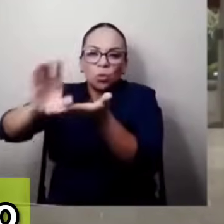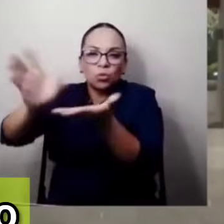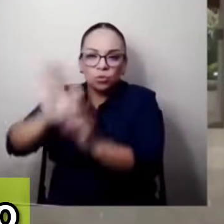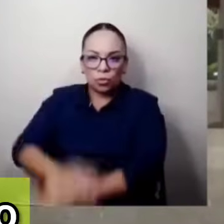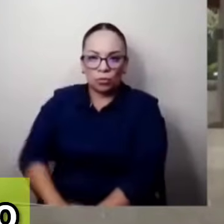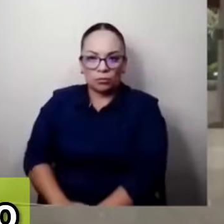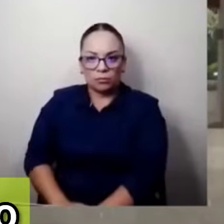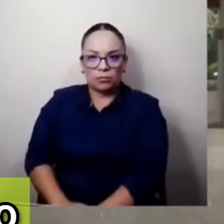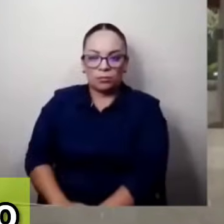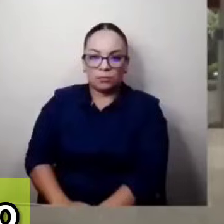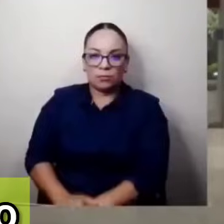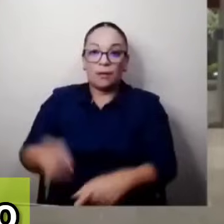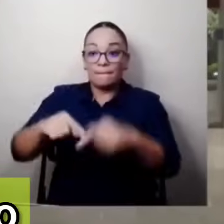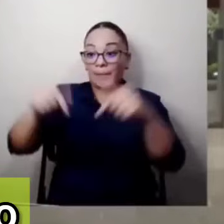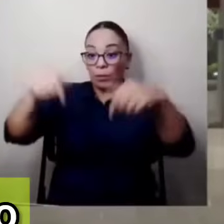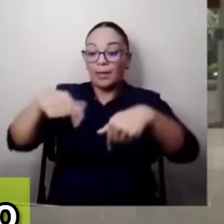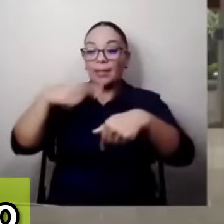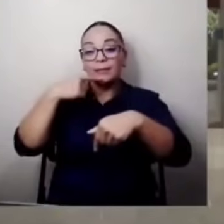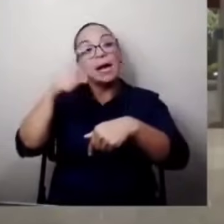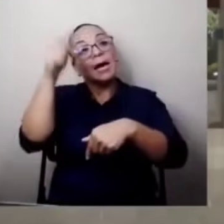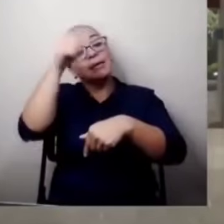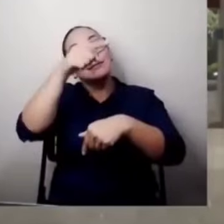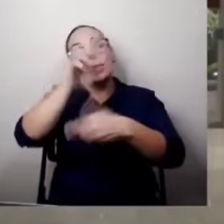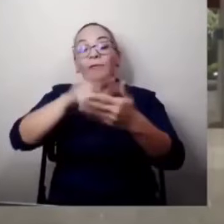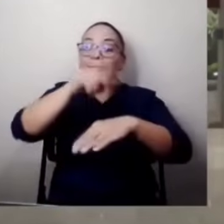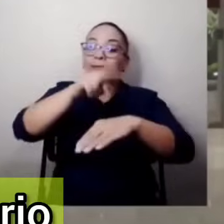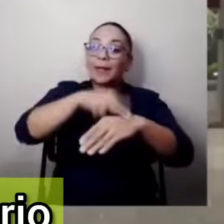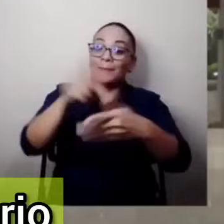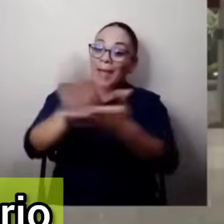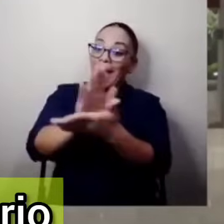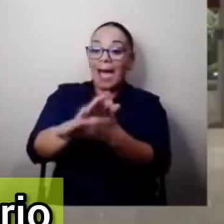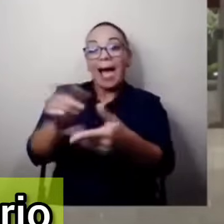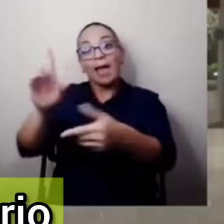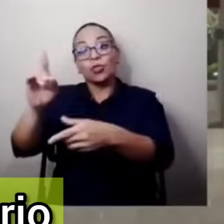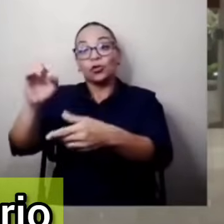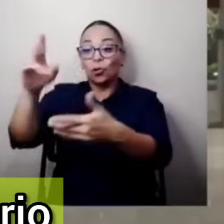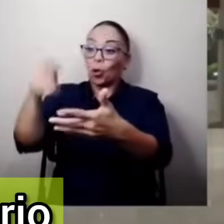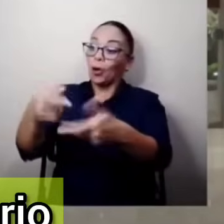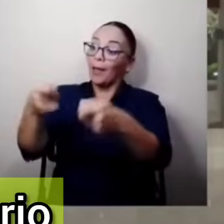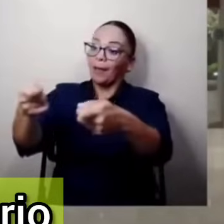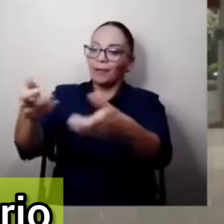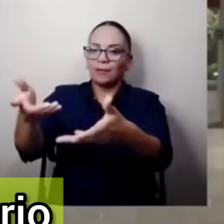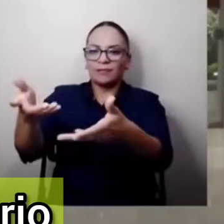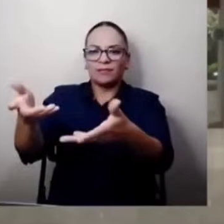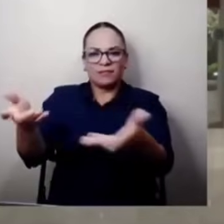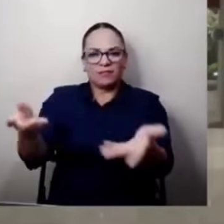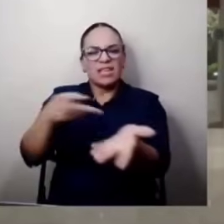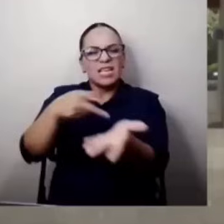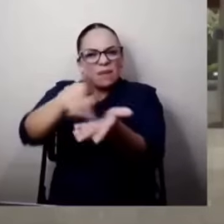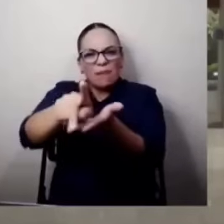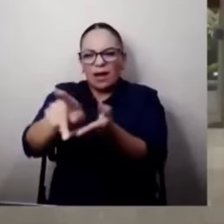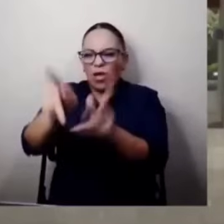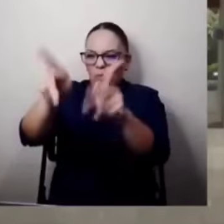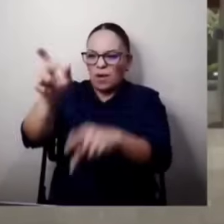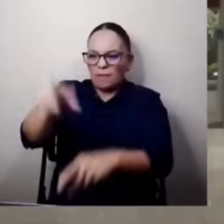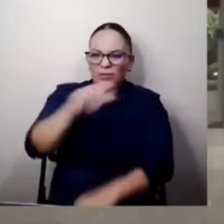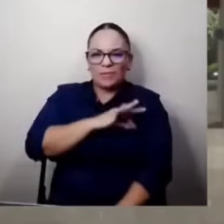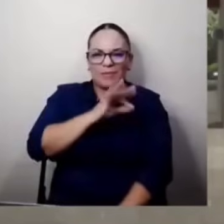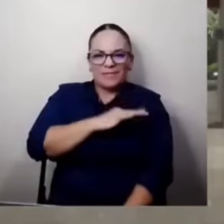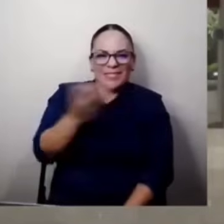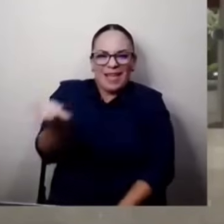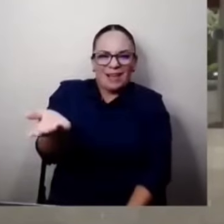doctor fulano, presenta eso. Vea qué ridículo. Y segundo, es pagado por el beneficiario.